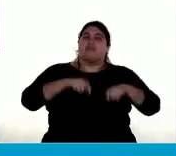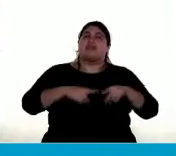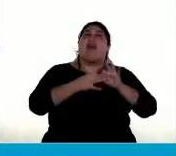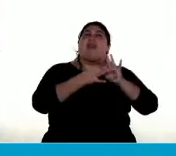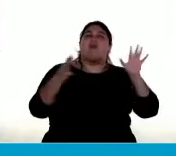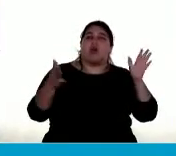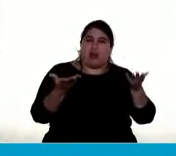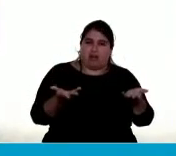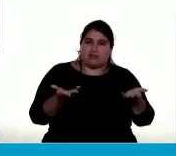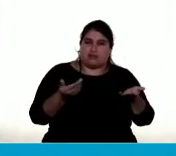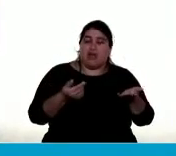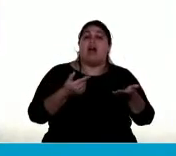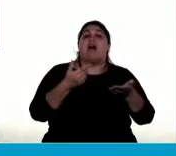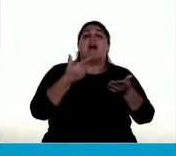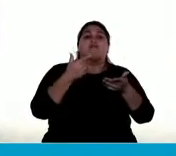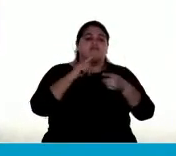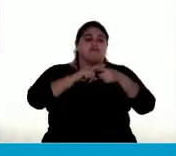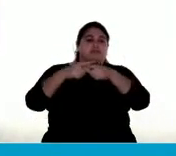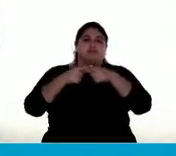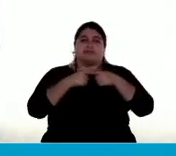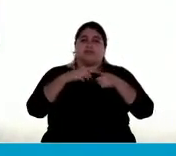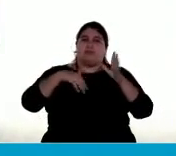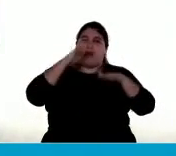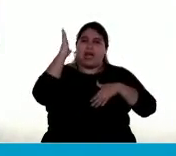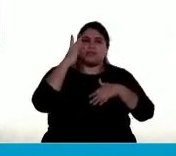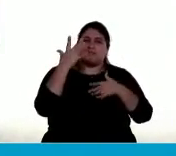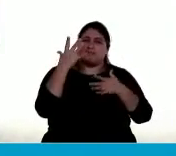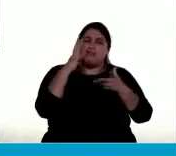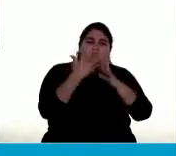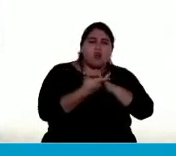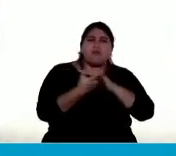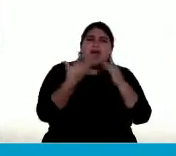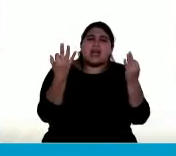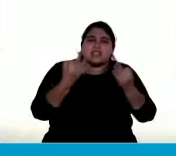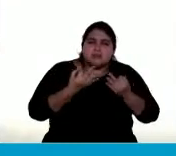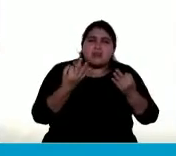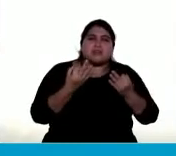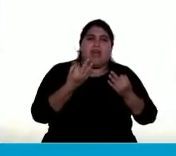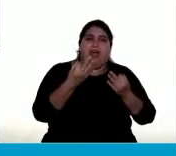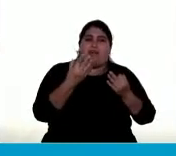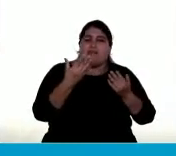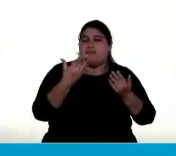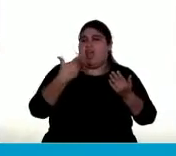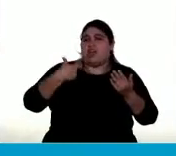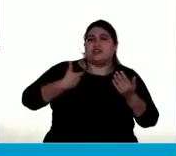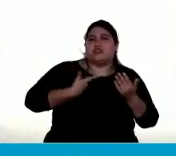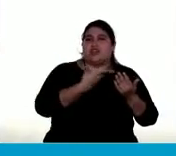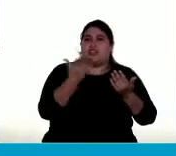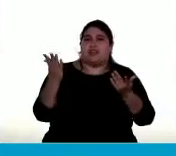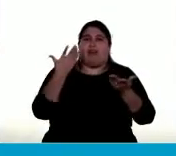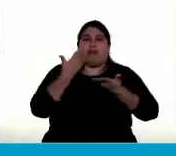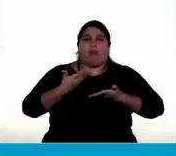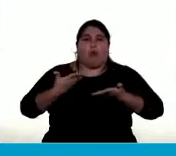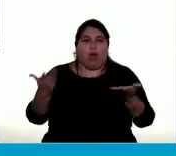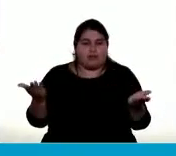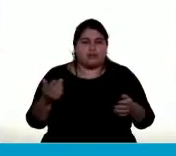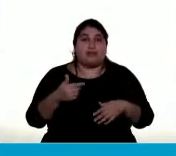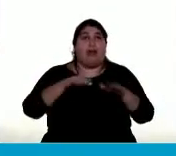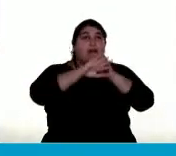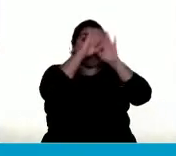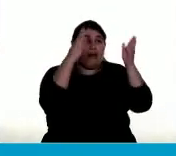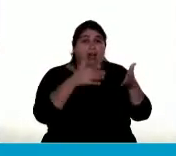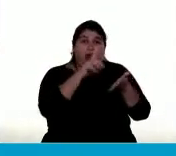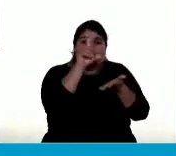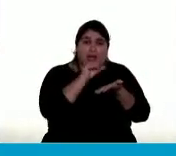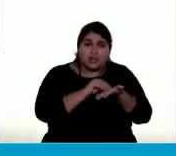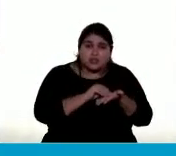el poder legislativo están representadas todas las expresiones de una sociedad. Porque el poder legislativo es